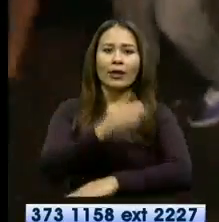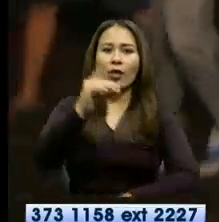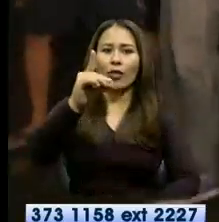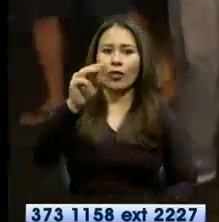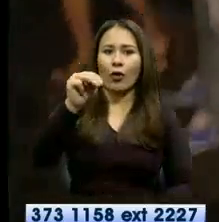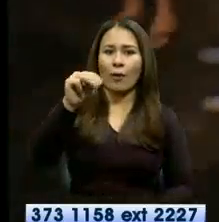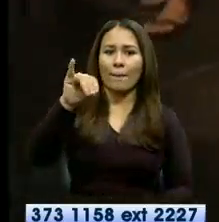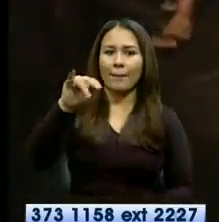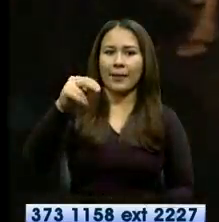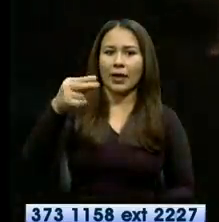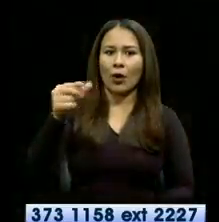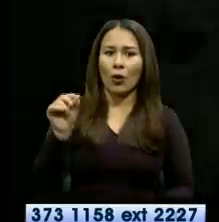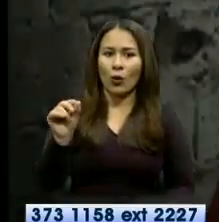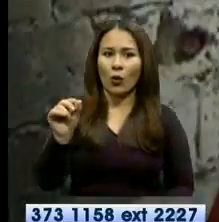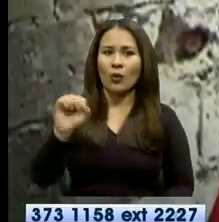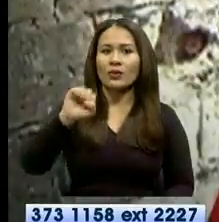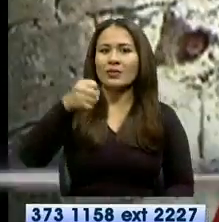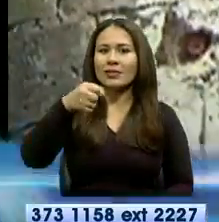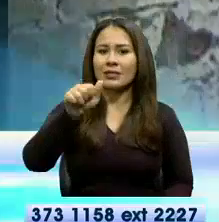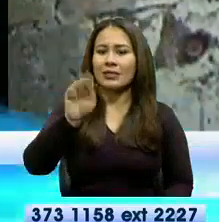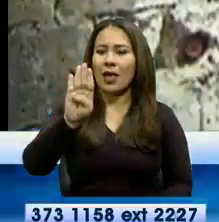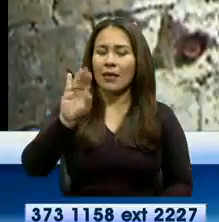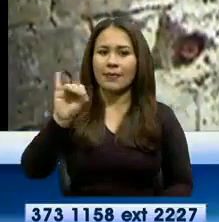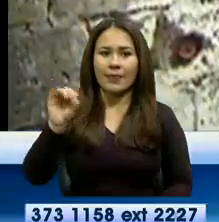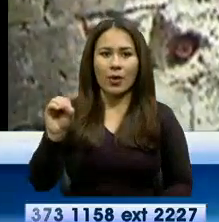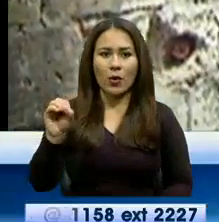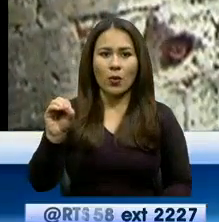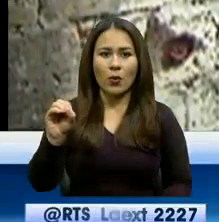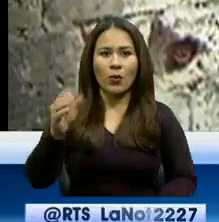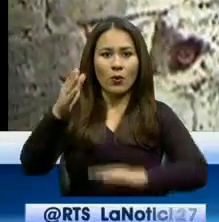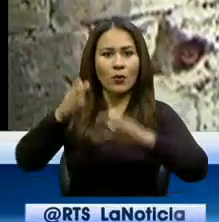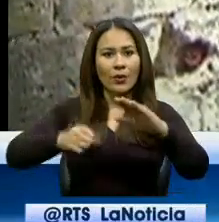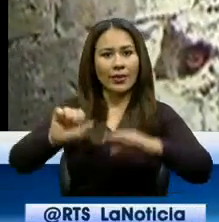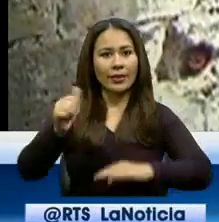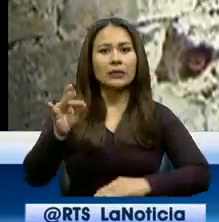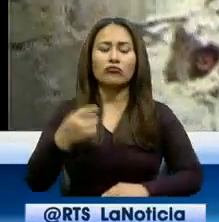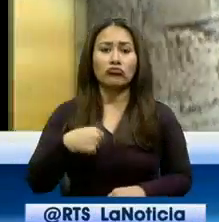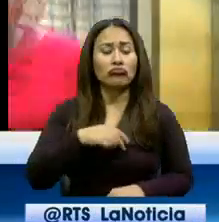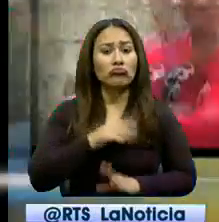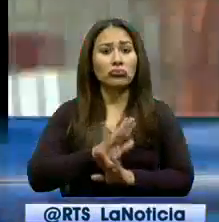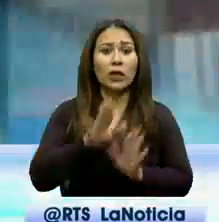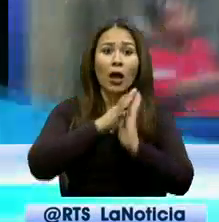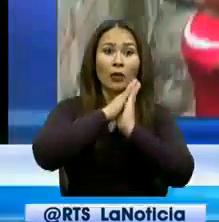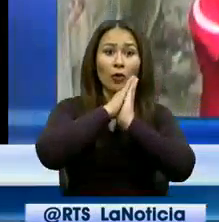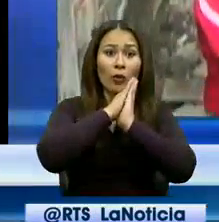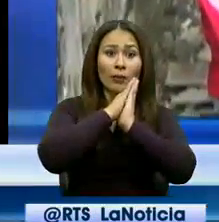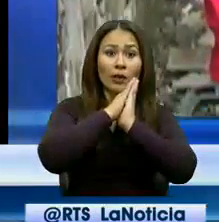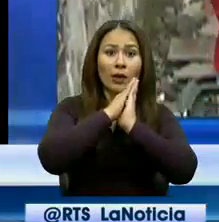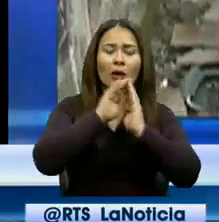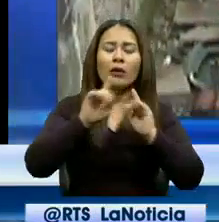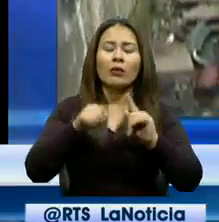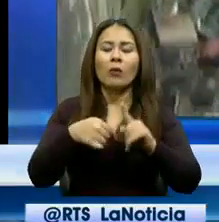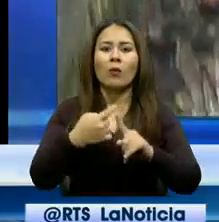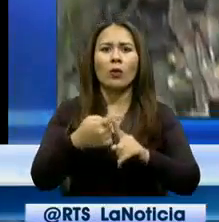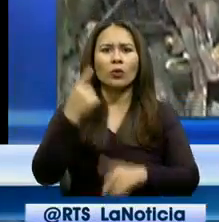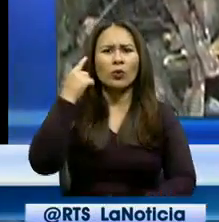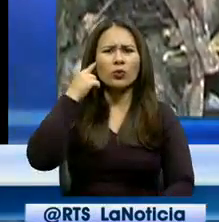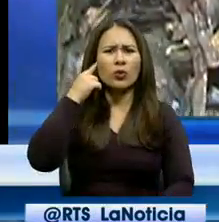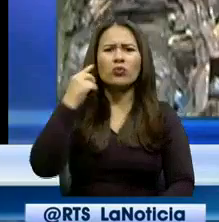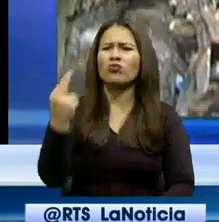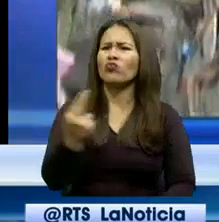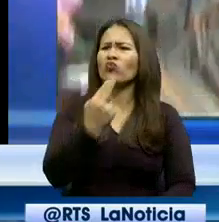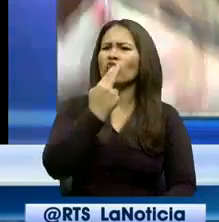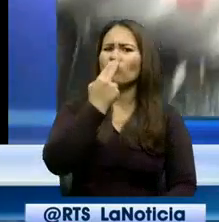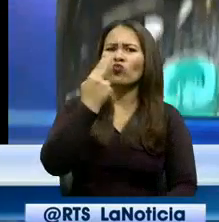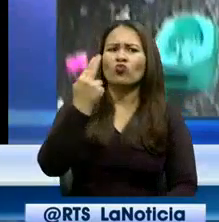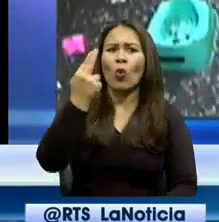16 y las 17 y estamos dispuestos acostarnos a dormir cuando cortez comenzó a salir humo